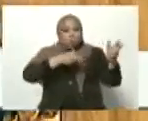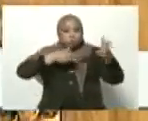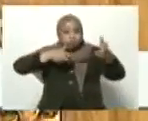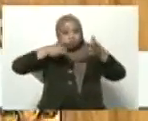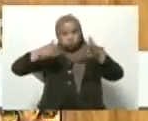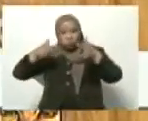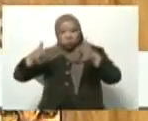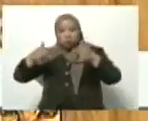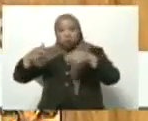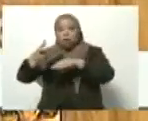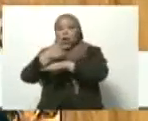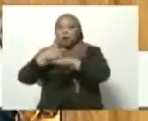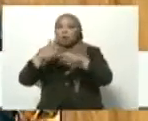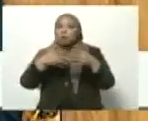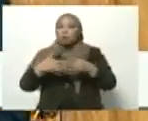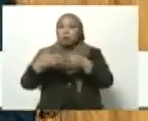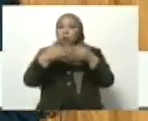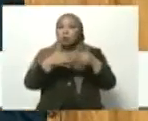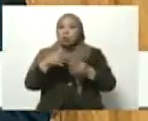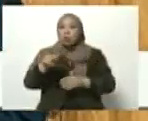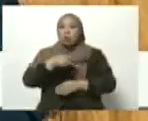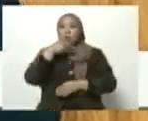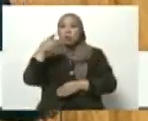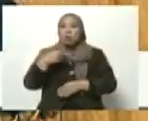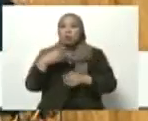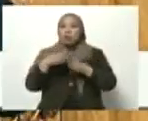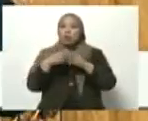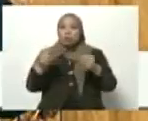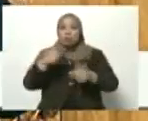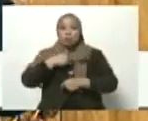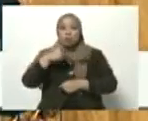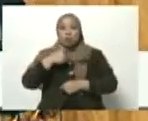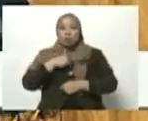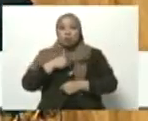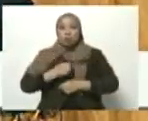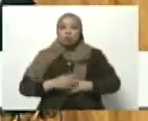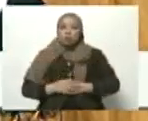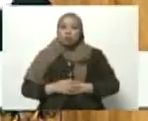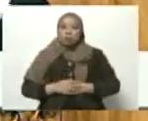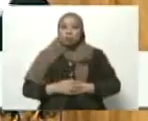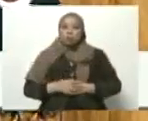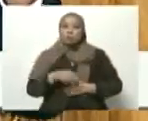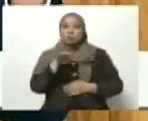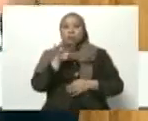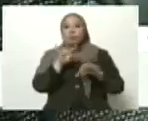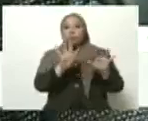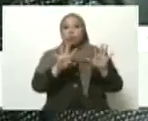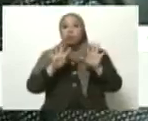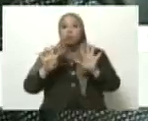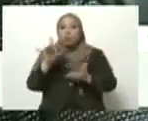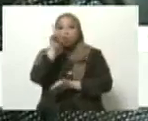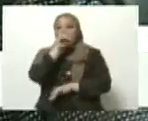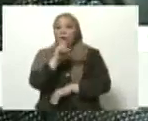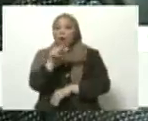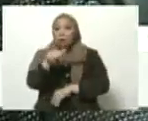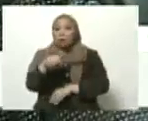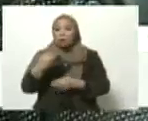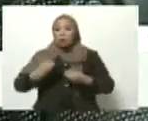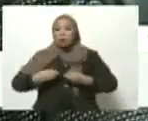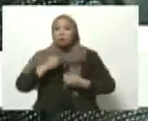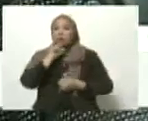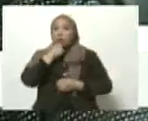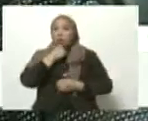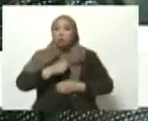diciendo al gobierno de Estados Unidos, mire, la política mía de toda mi vida, Kissinger tiene 99 años, increíble, sigue hablando, 99 años y sigue